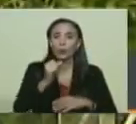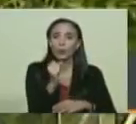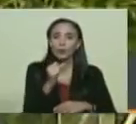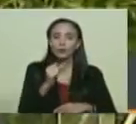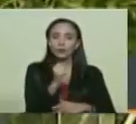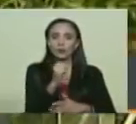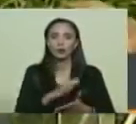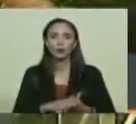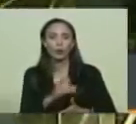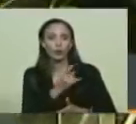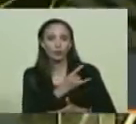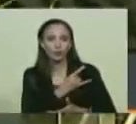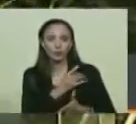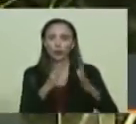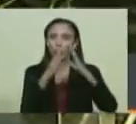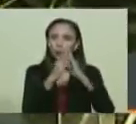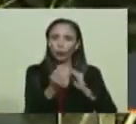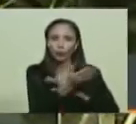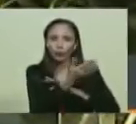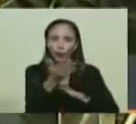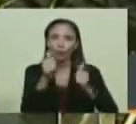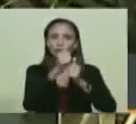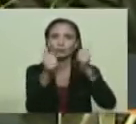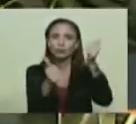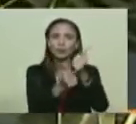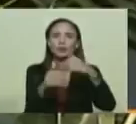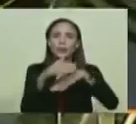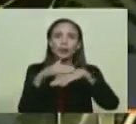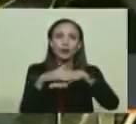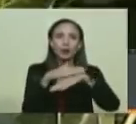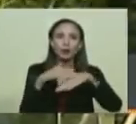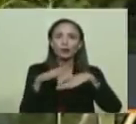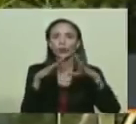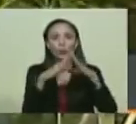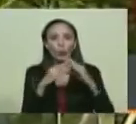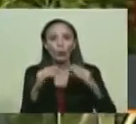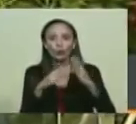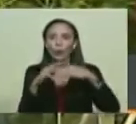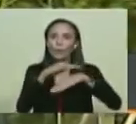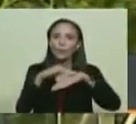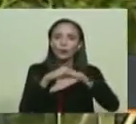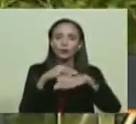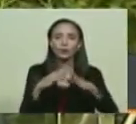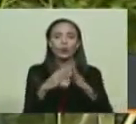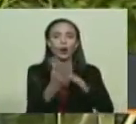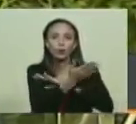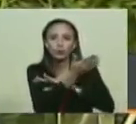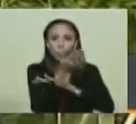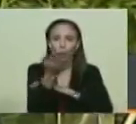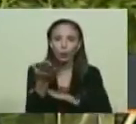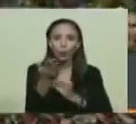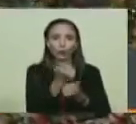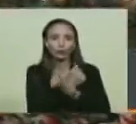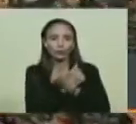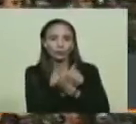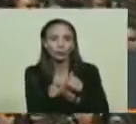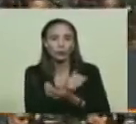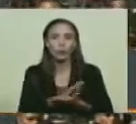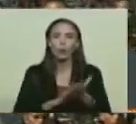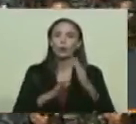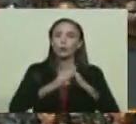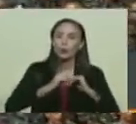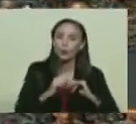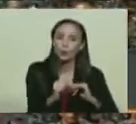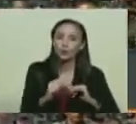Bolivariana, y a todos los viceministros, directores generales, y especialmente a nuestros queridos policías nacionales